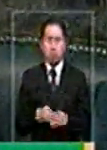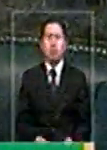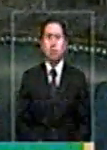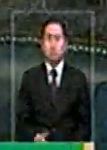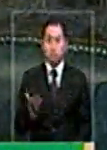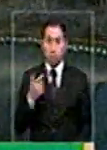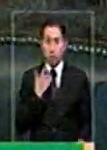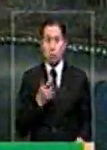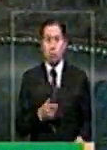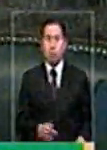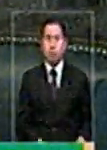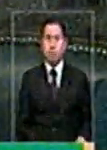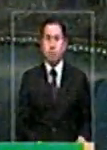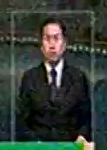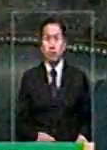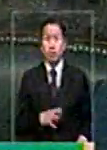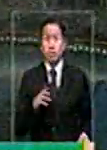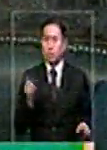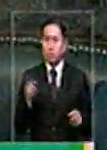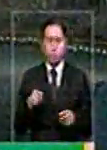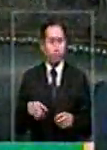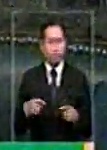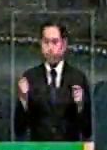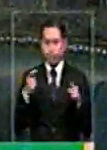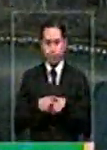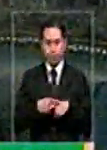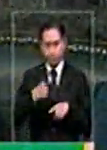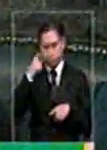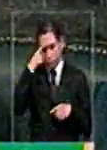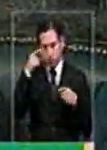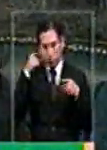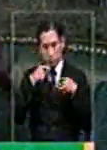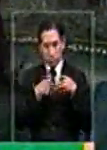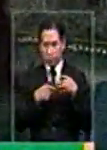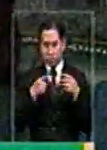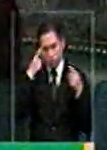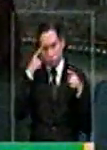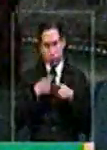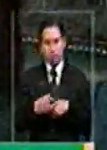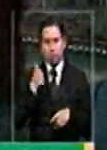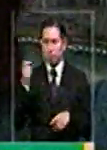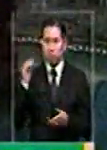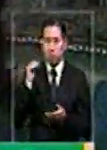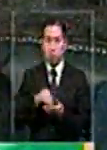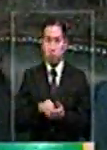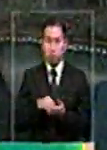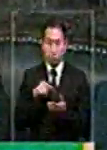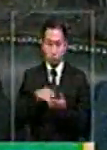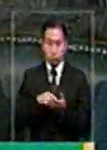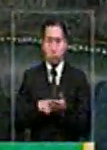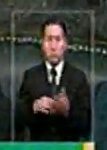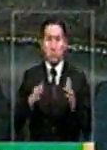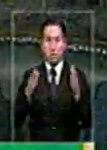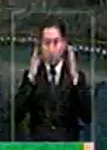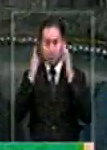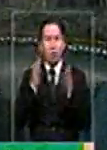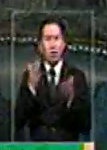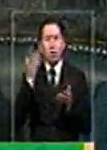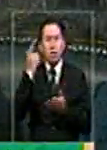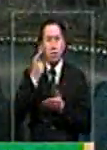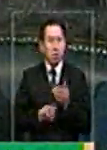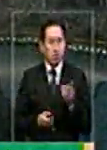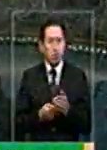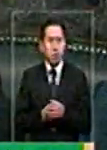forma, y estaba en desacuerdo en varios aspectos, precisamente donde se trataba